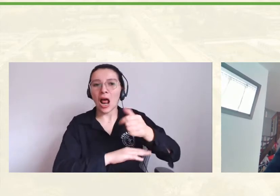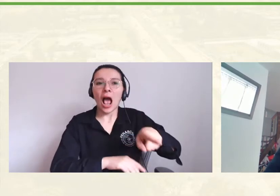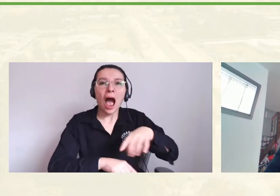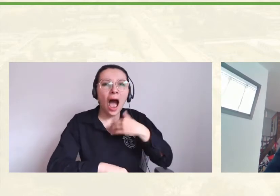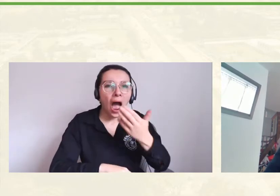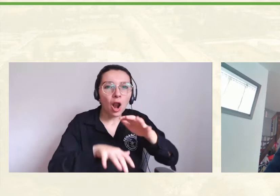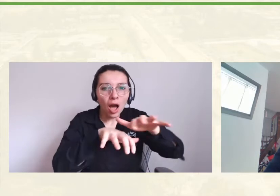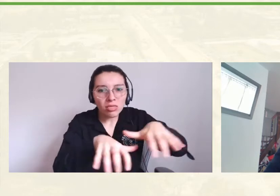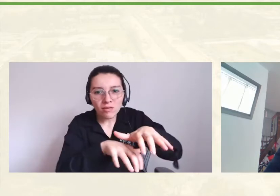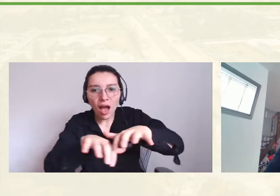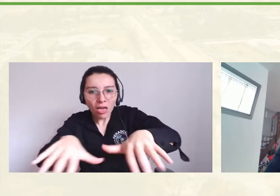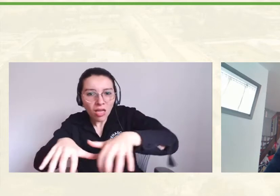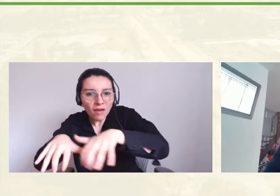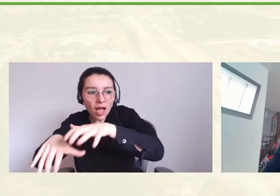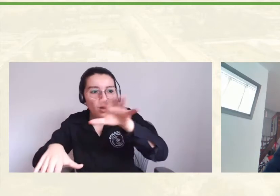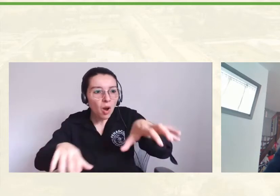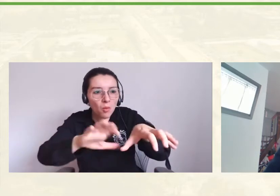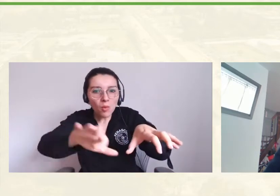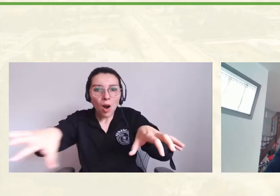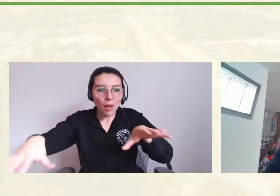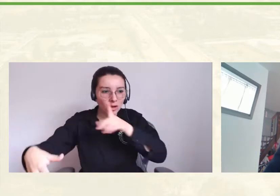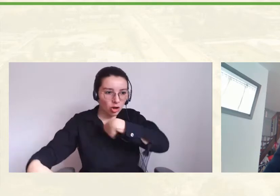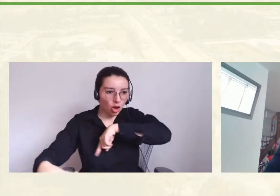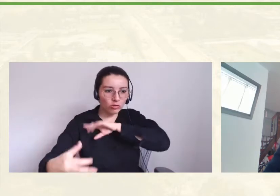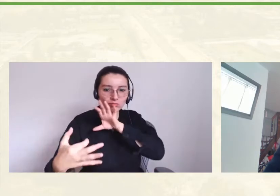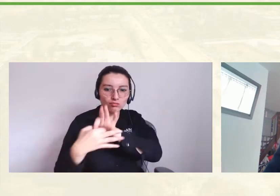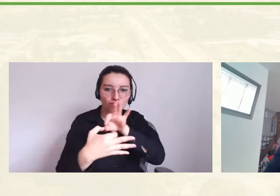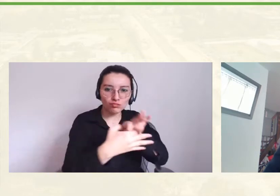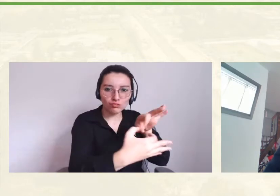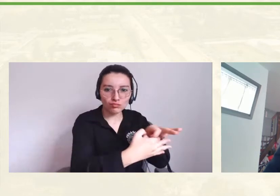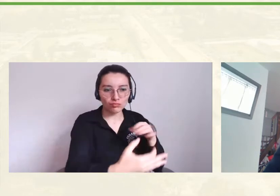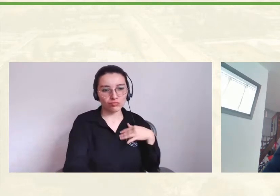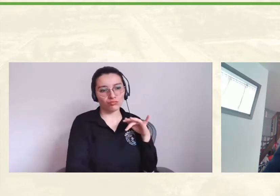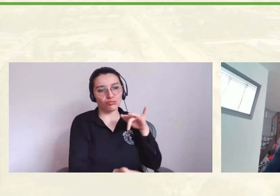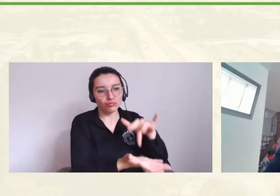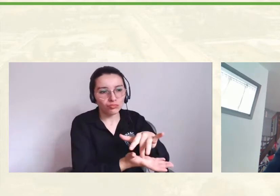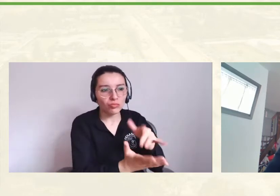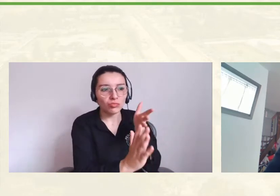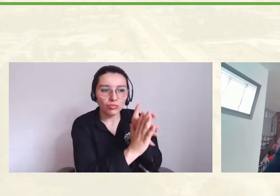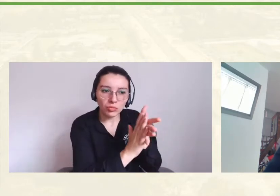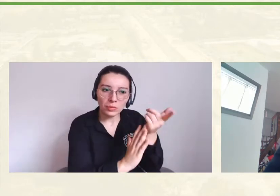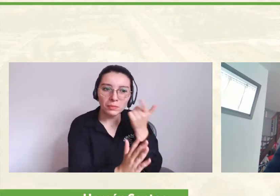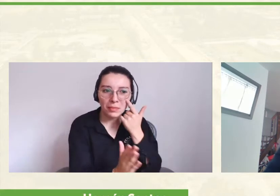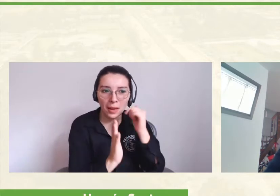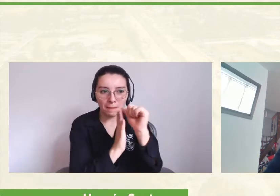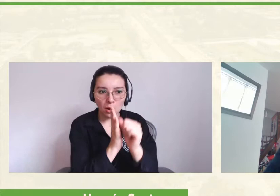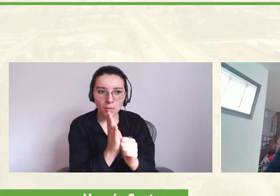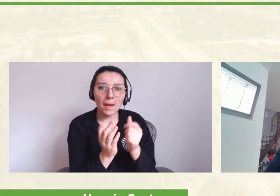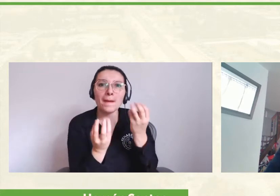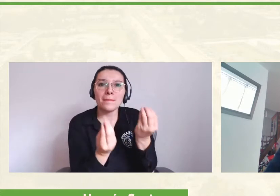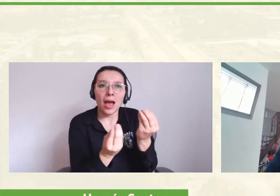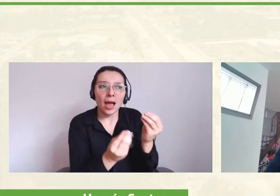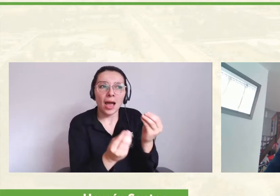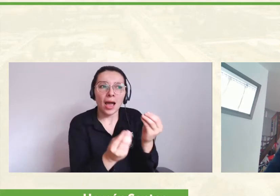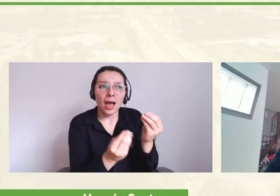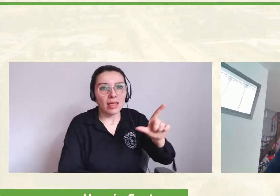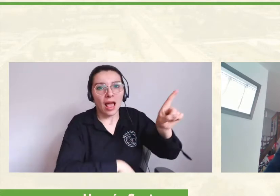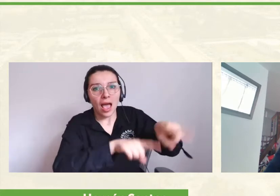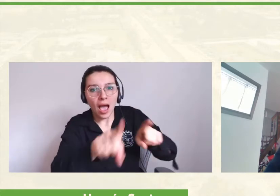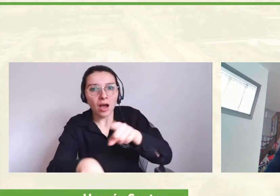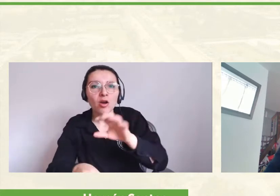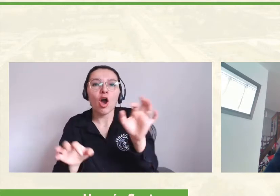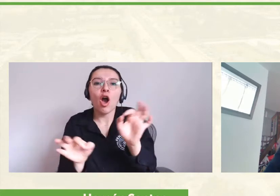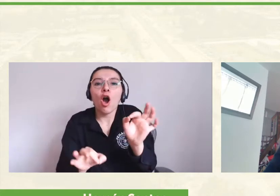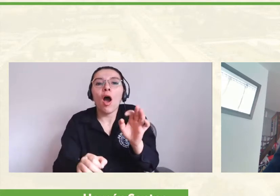para acercarnos no solo a la comunidad y a los líderes, sino también a miembros de otras entidades como los referentes de las secretarías de